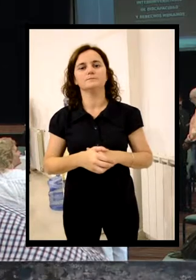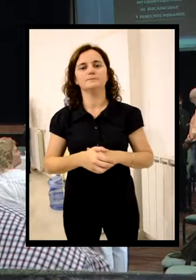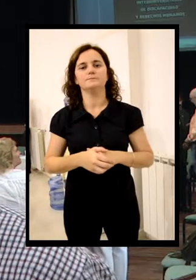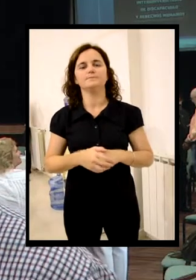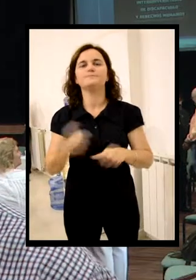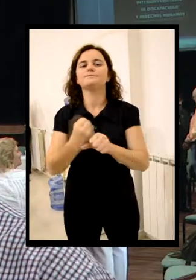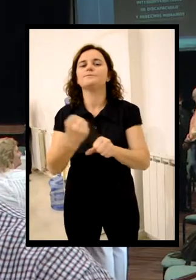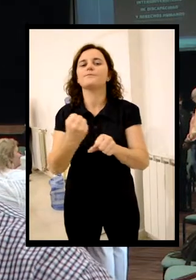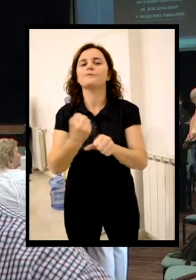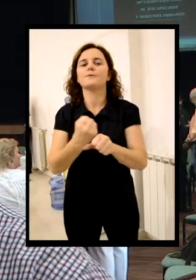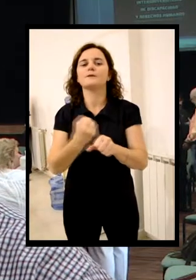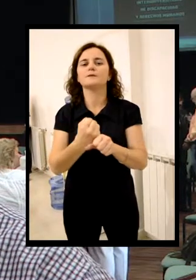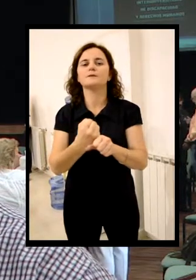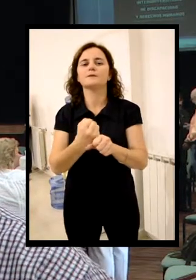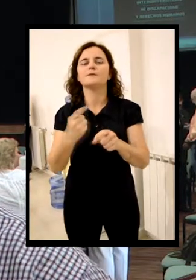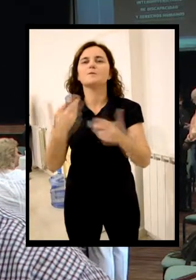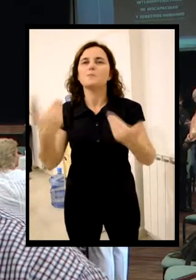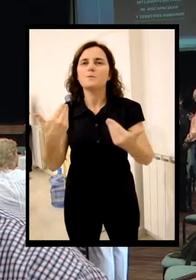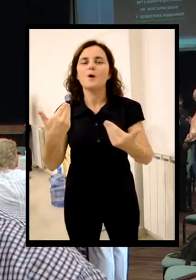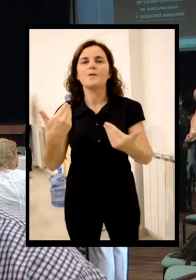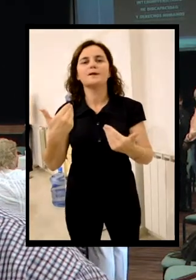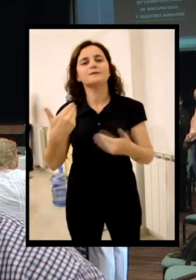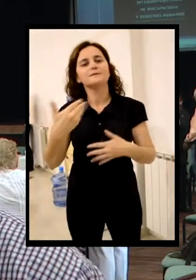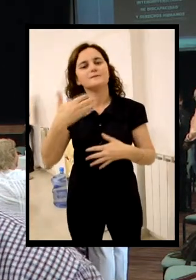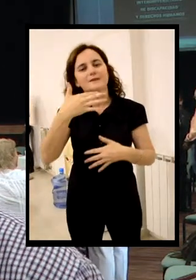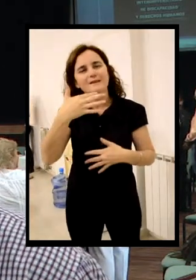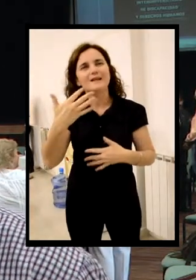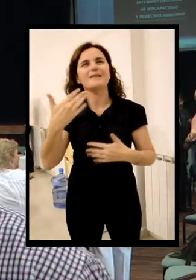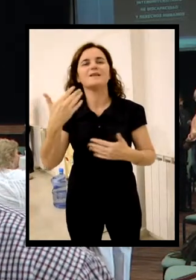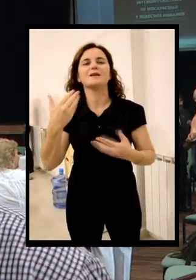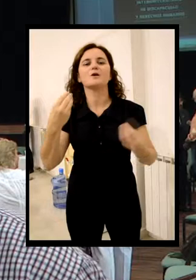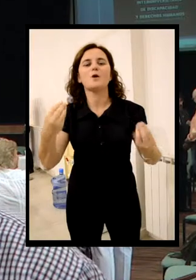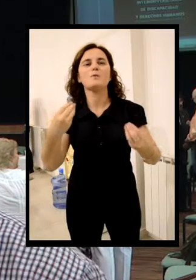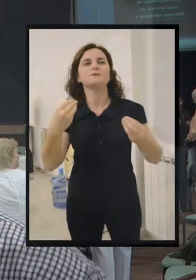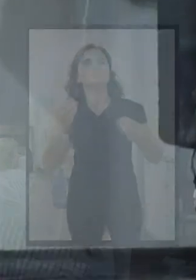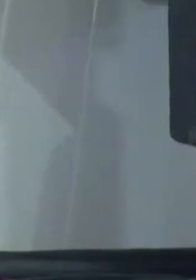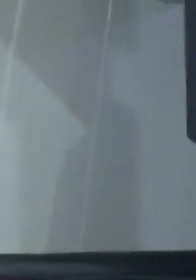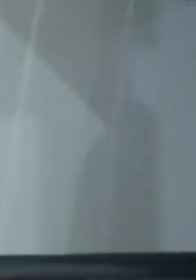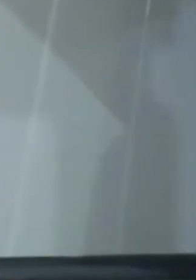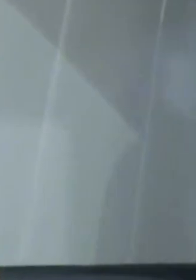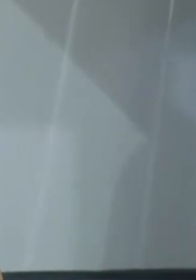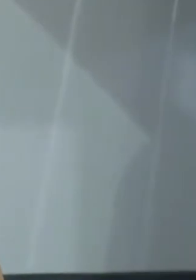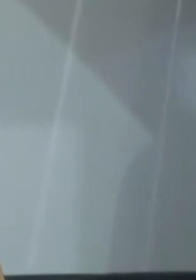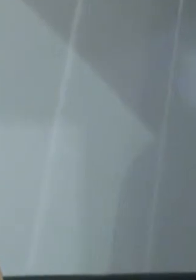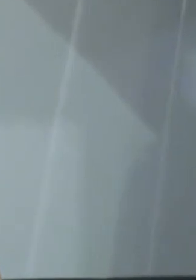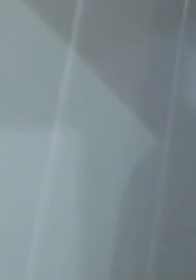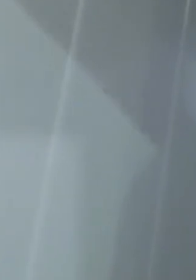todo lo que tiene que ver en poder bajar o descender las barreras en este sentido